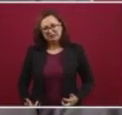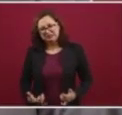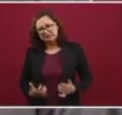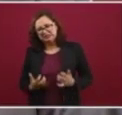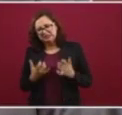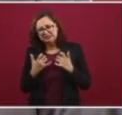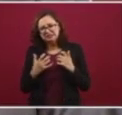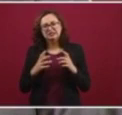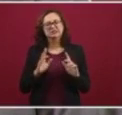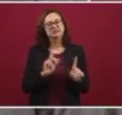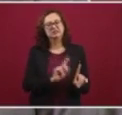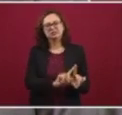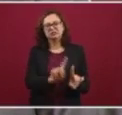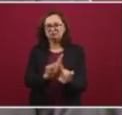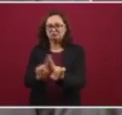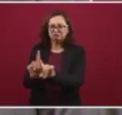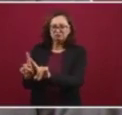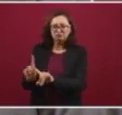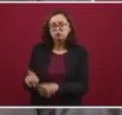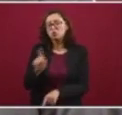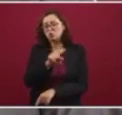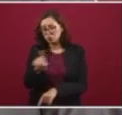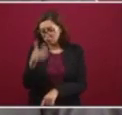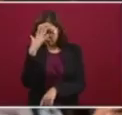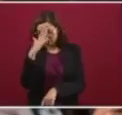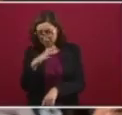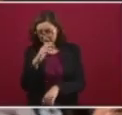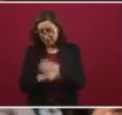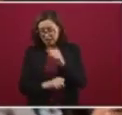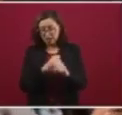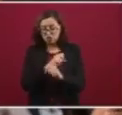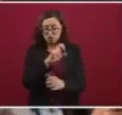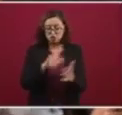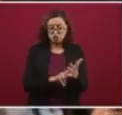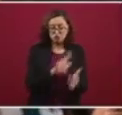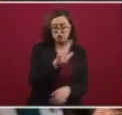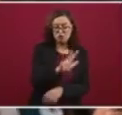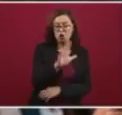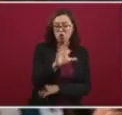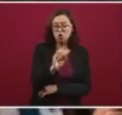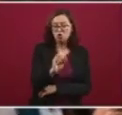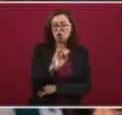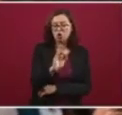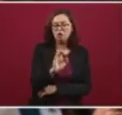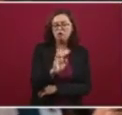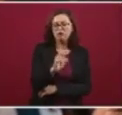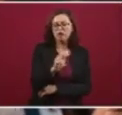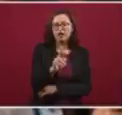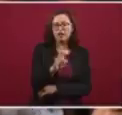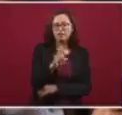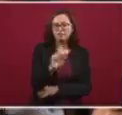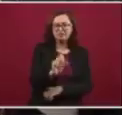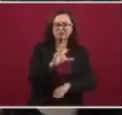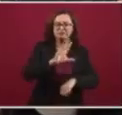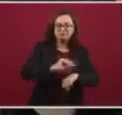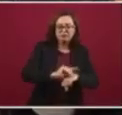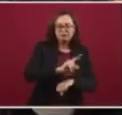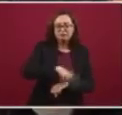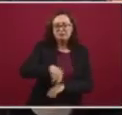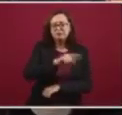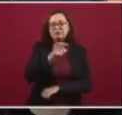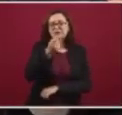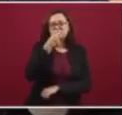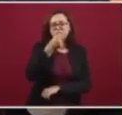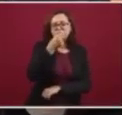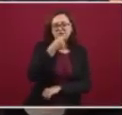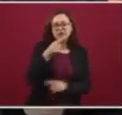presidente, usted está enterado que desde noviembre de 2018 la COFEPRIS otorgó la licencia para operar los medicamentos